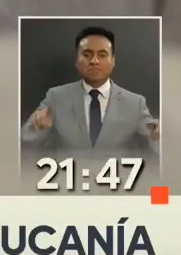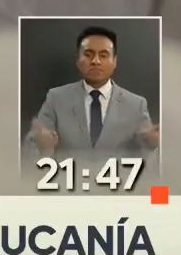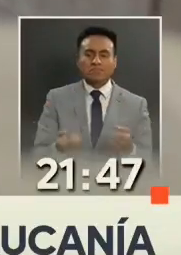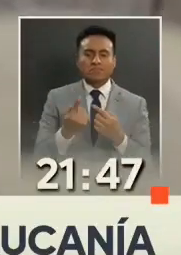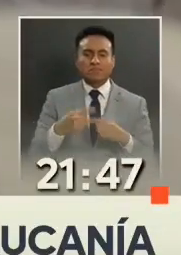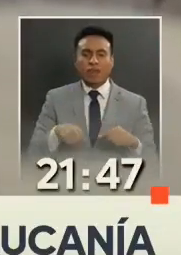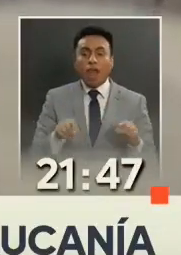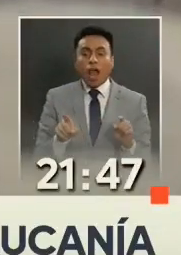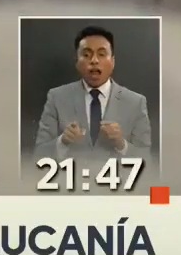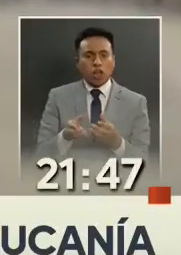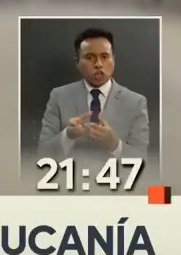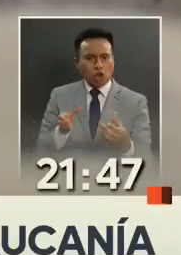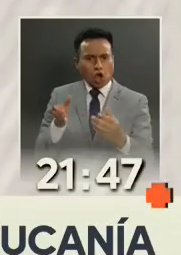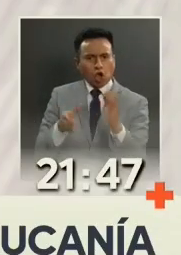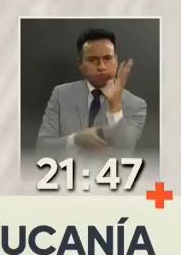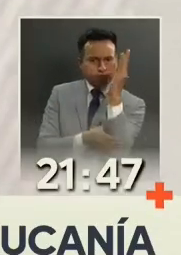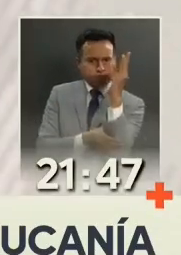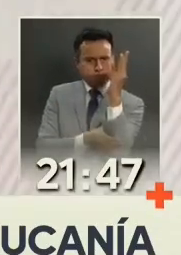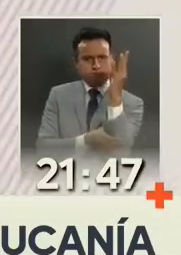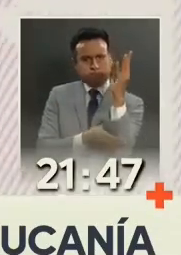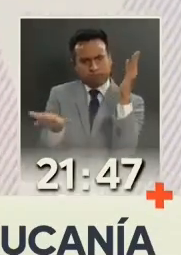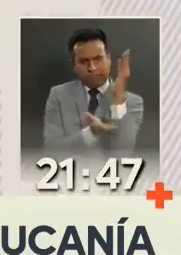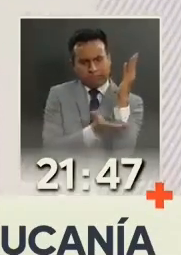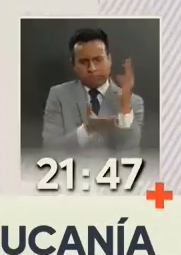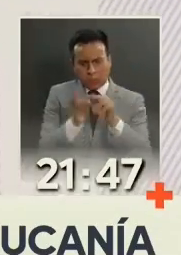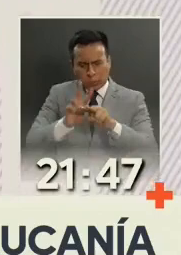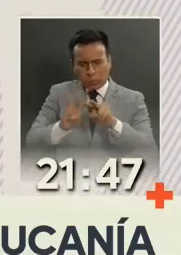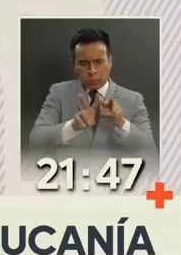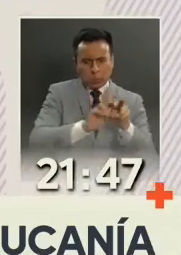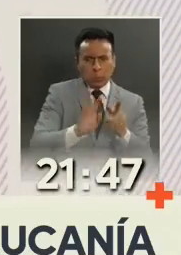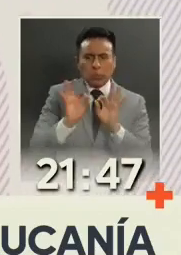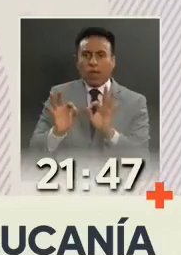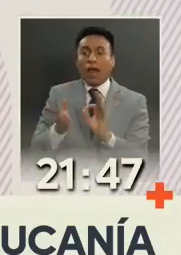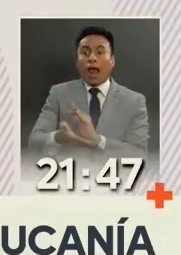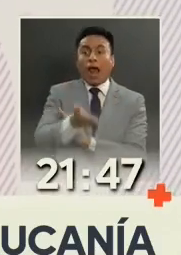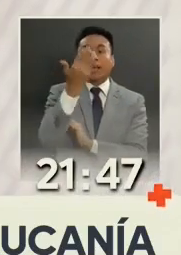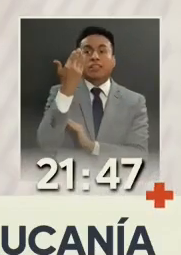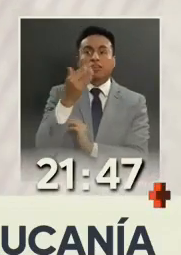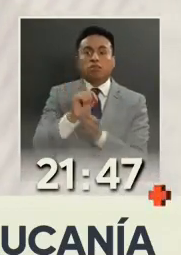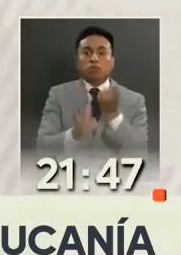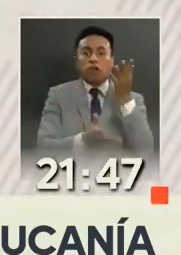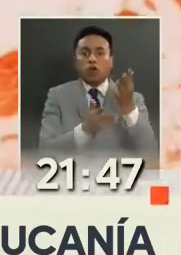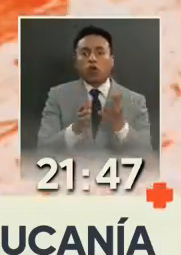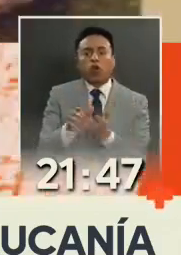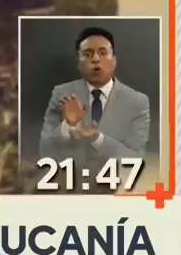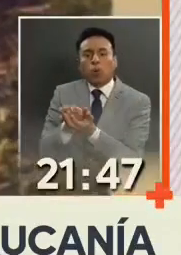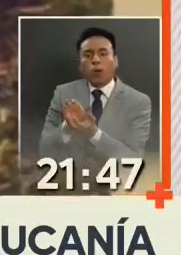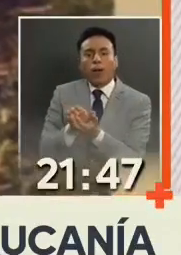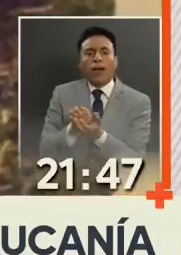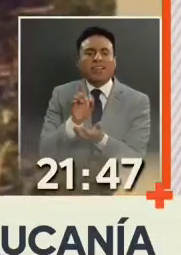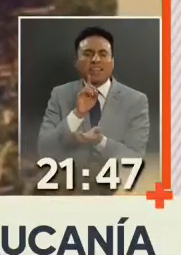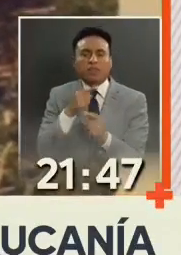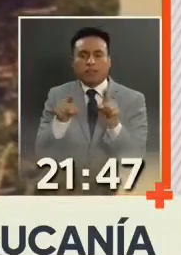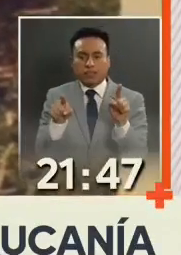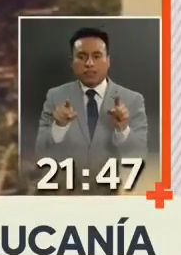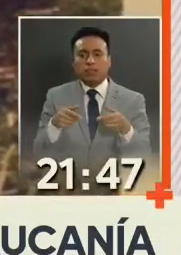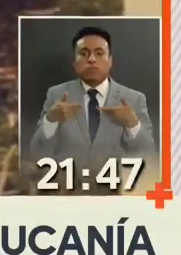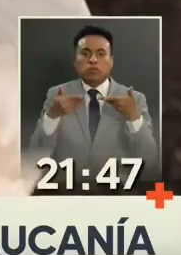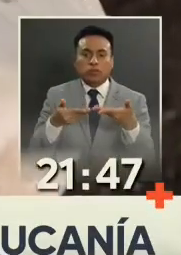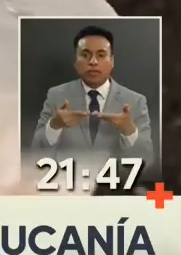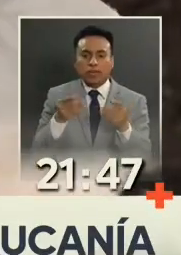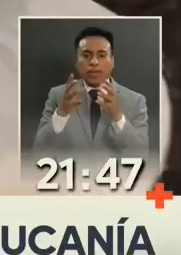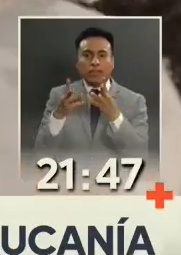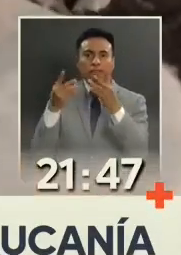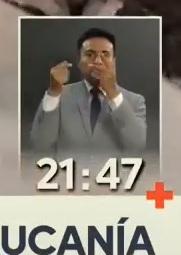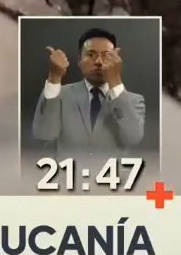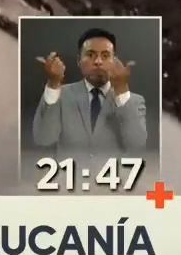Un tronco talado cuidadosamente. Antes se socavaba con fuego y conchas de mariscos. Una visión entregada por los espíritus